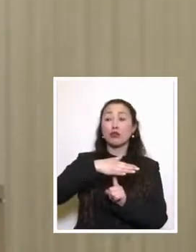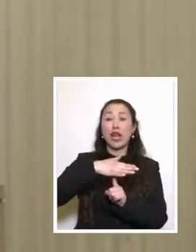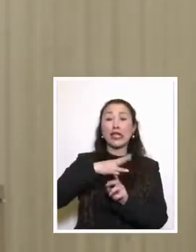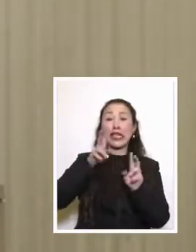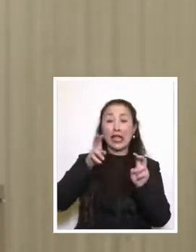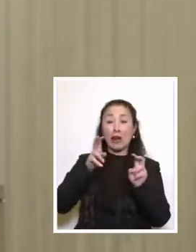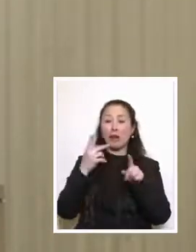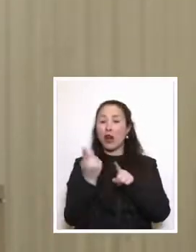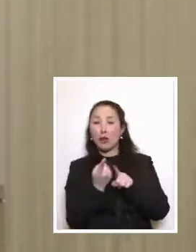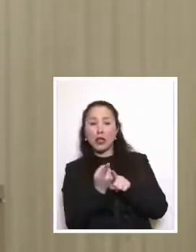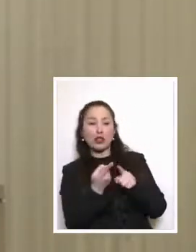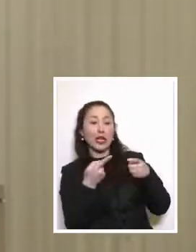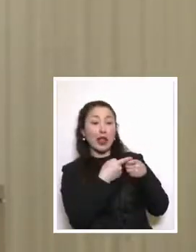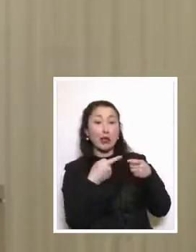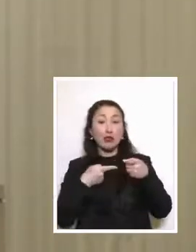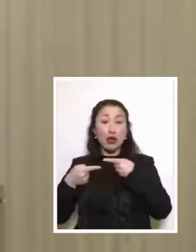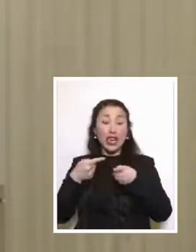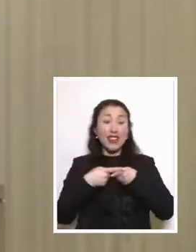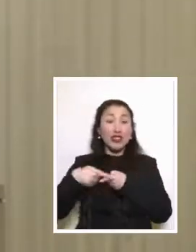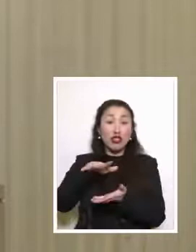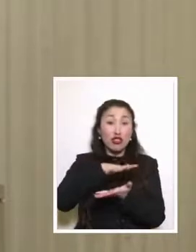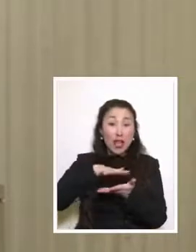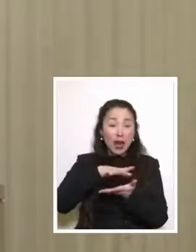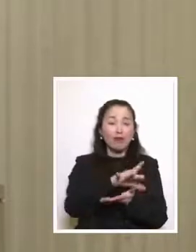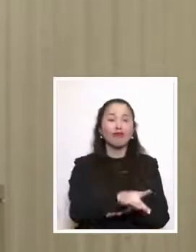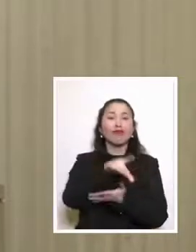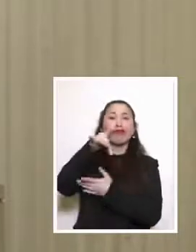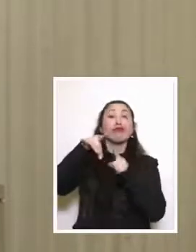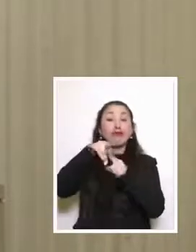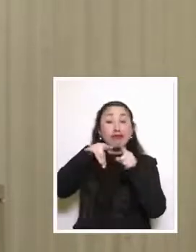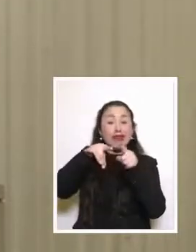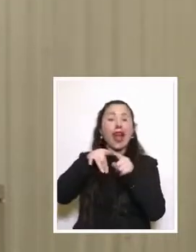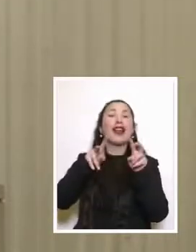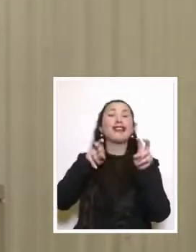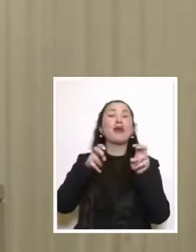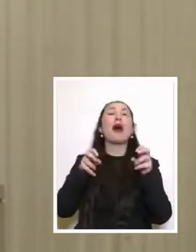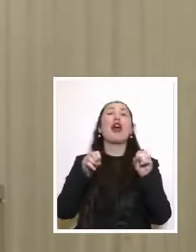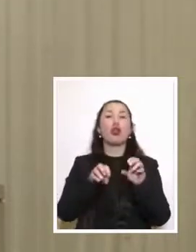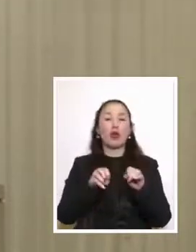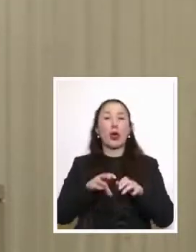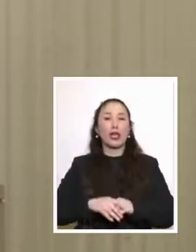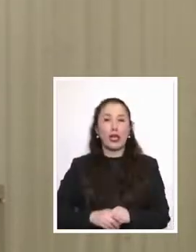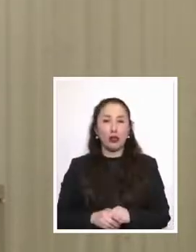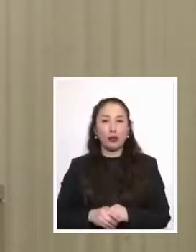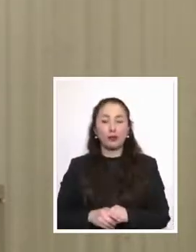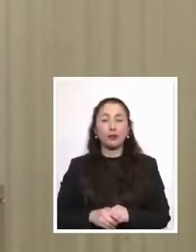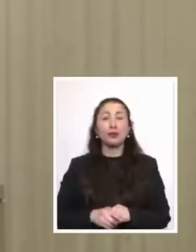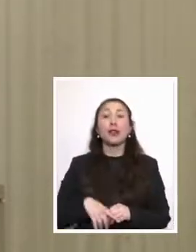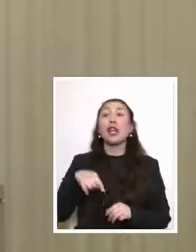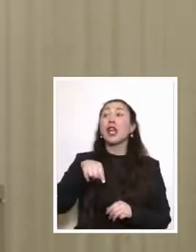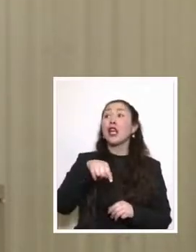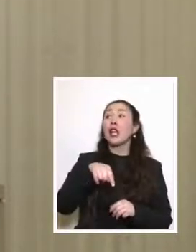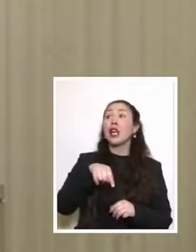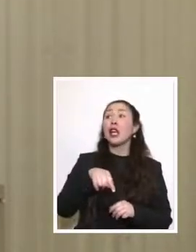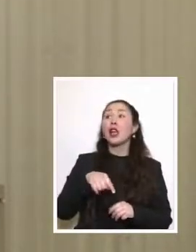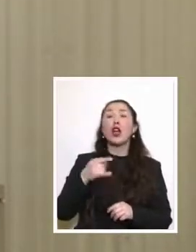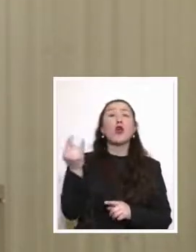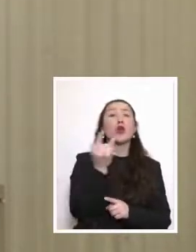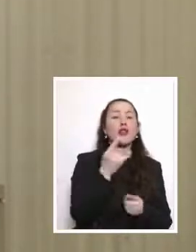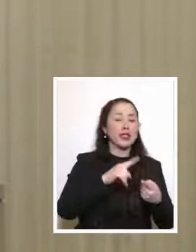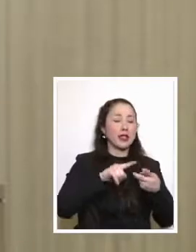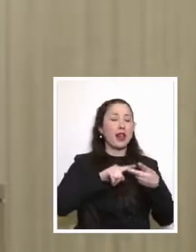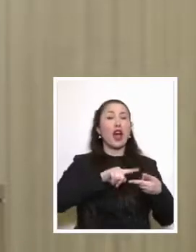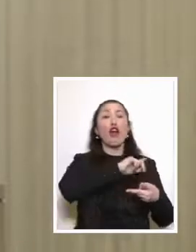social también y política, ¿no? Y ahí necesitamos esta colaboración. Este evento es un ejemplo de esto, ¿no? Universidad,